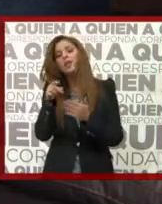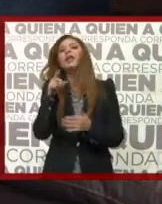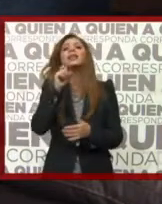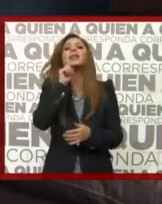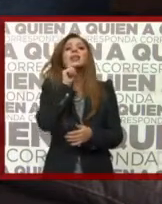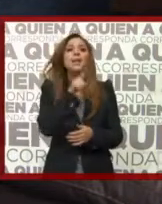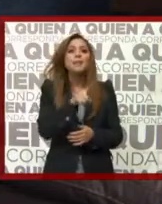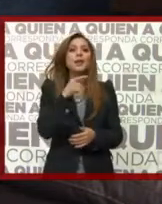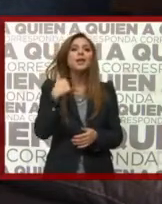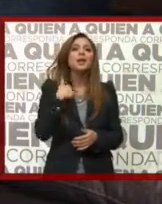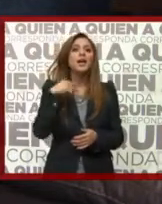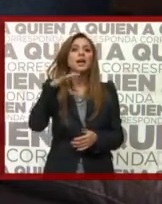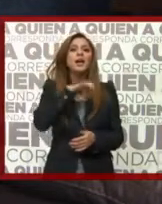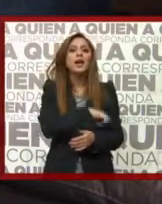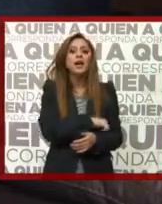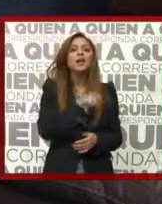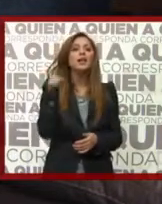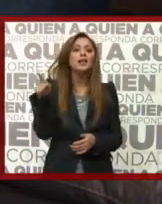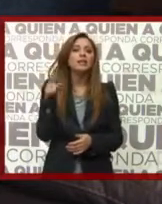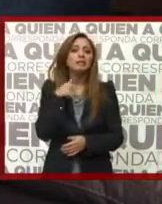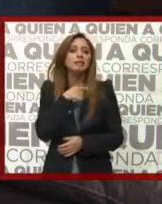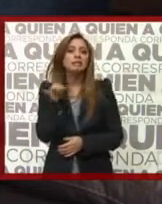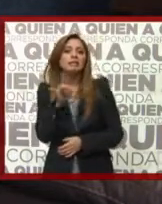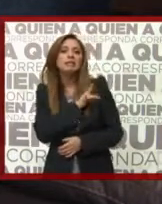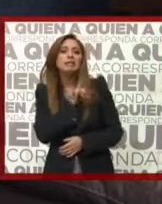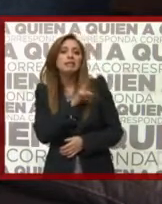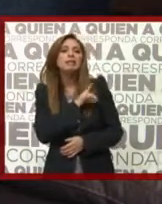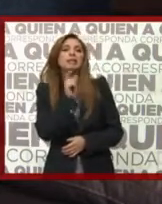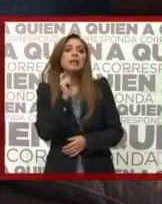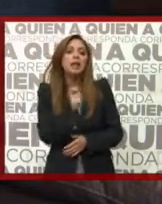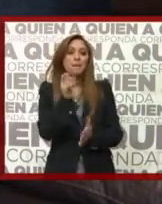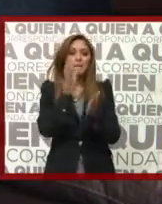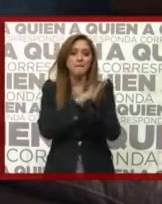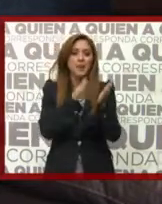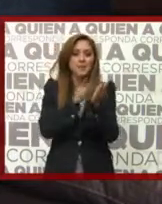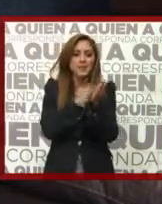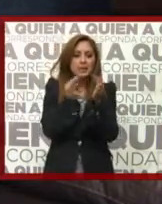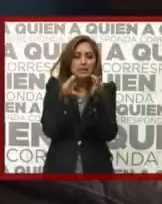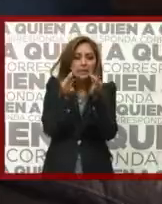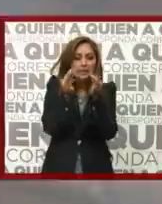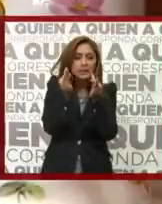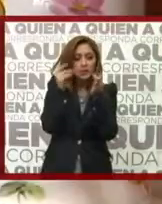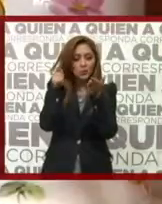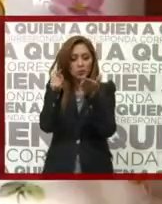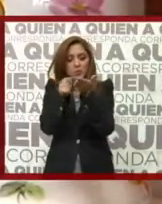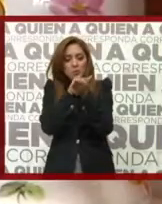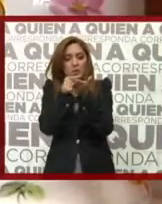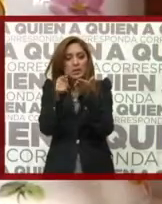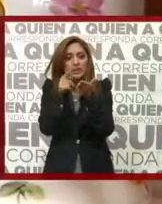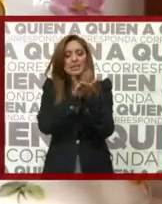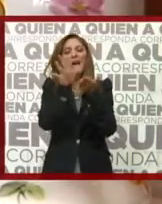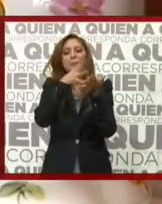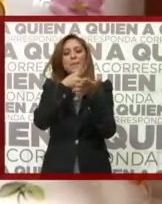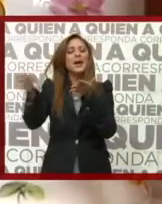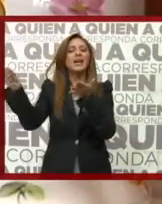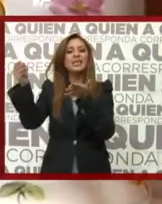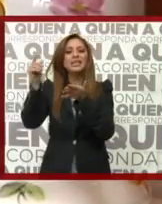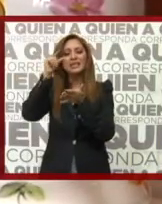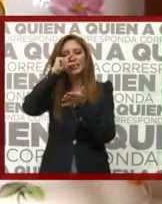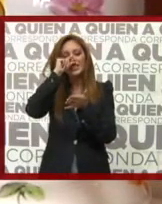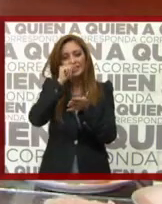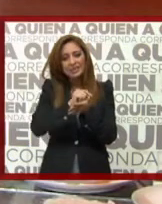encantó. Yo le tenía un poquito de temor porque el papel es muy delicado, pues manchas y se mancha, ¿no? Te queda